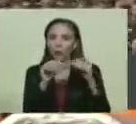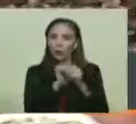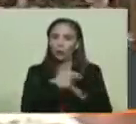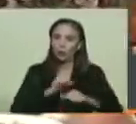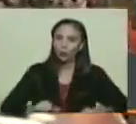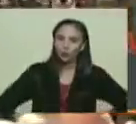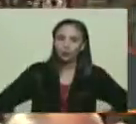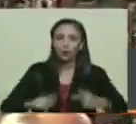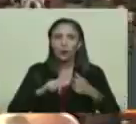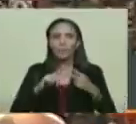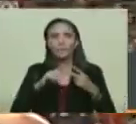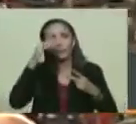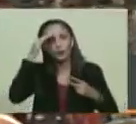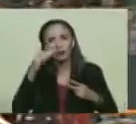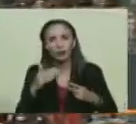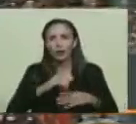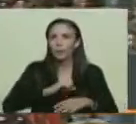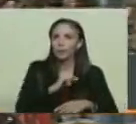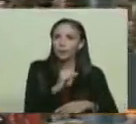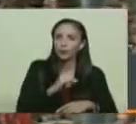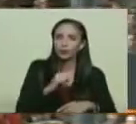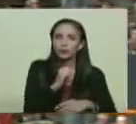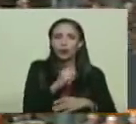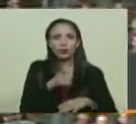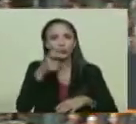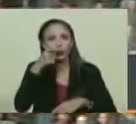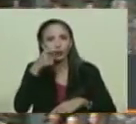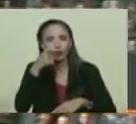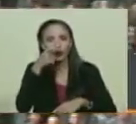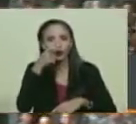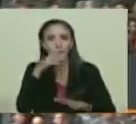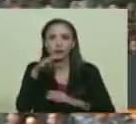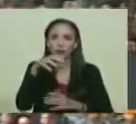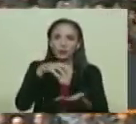Nacional Bolivariana y comandante en jefe de los cuerpos de seguridad de Estado.